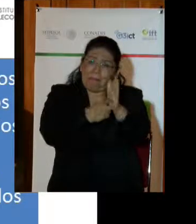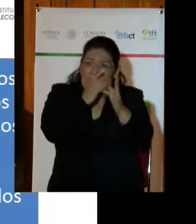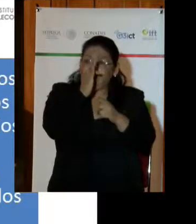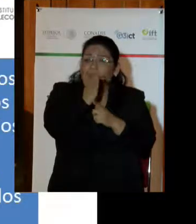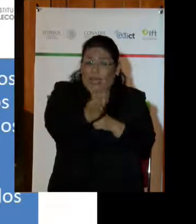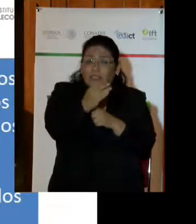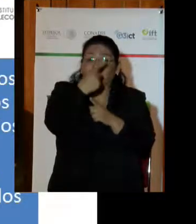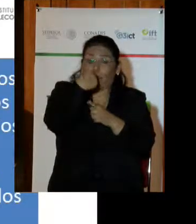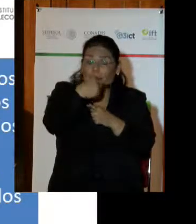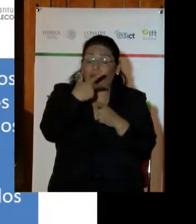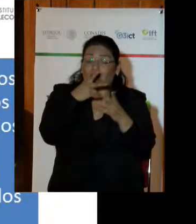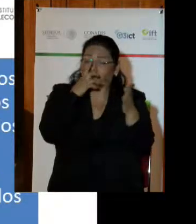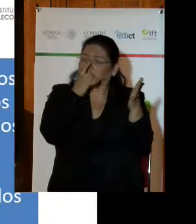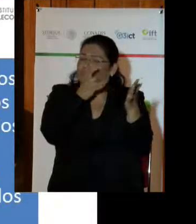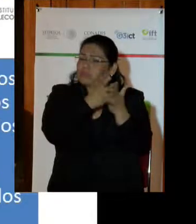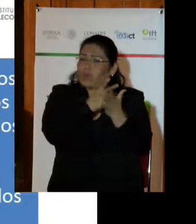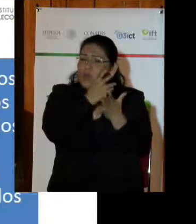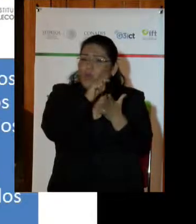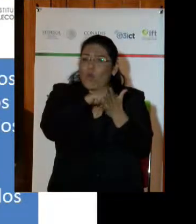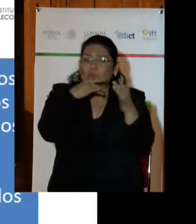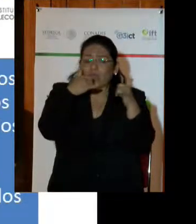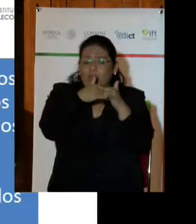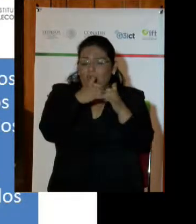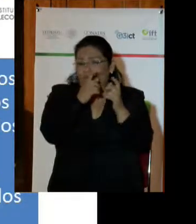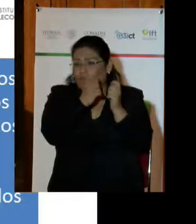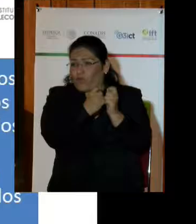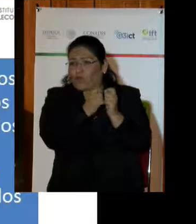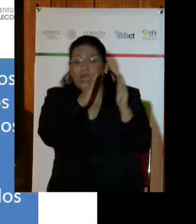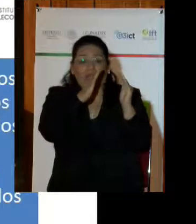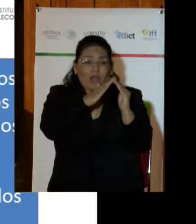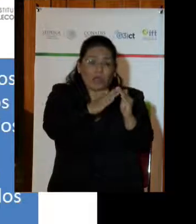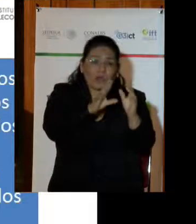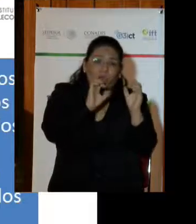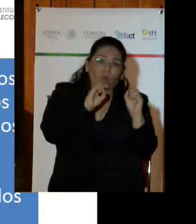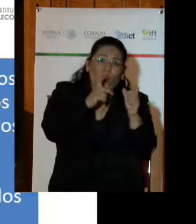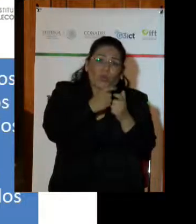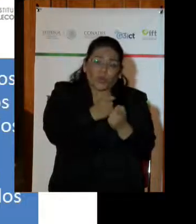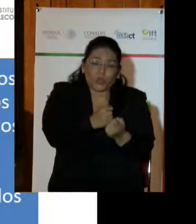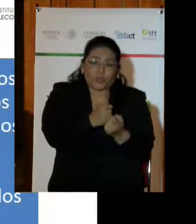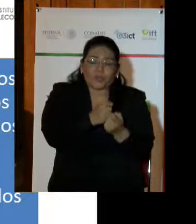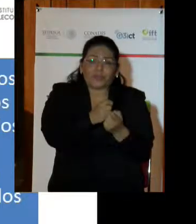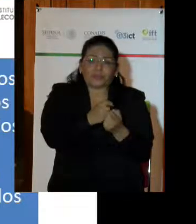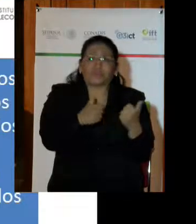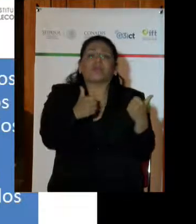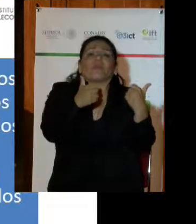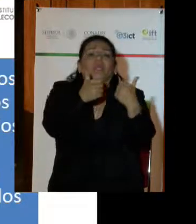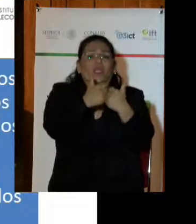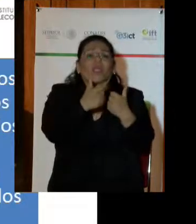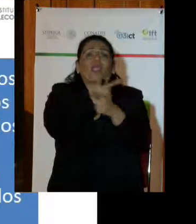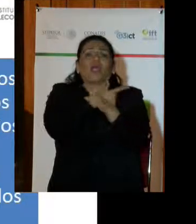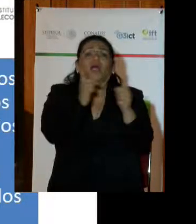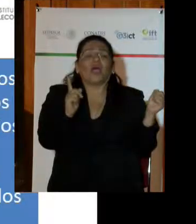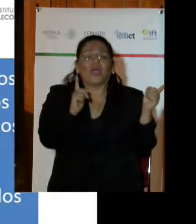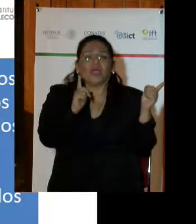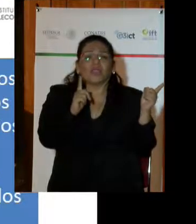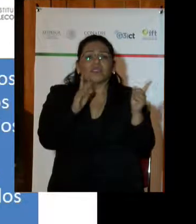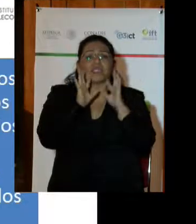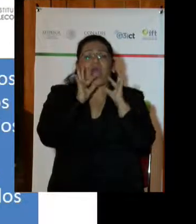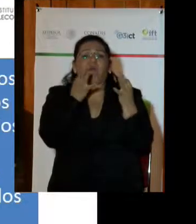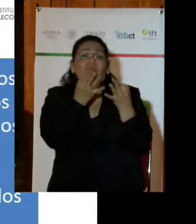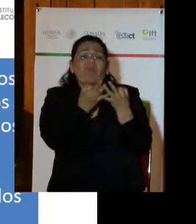para personas, equipos ya sea teléfonos fijos, teléfonos móviles, con distintas